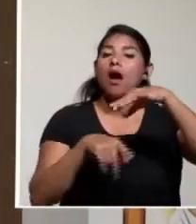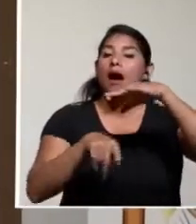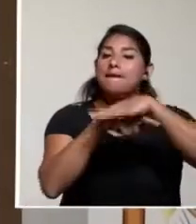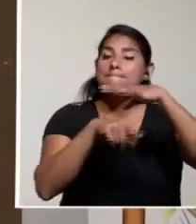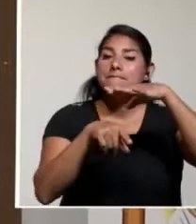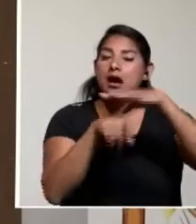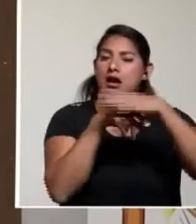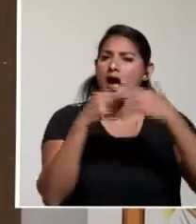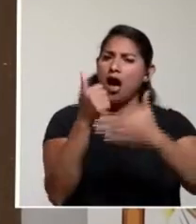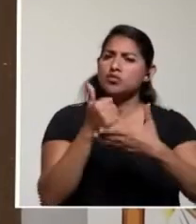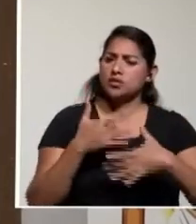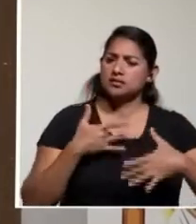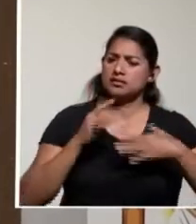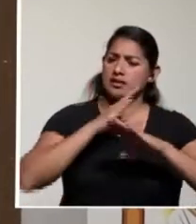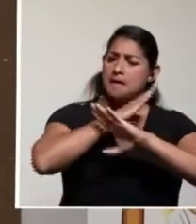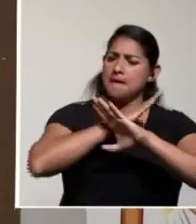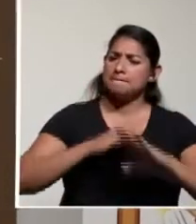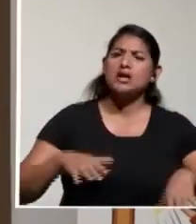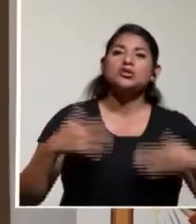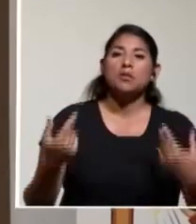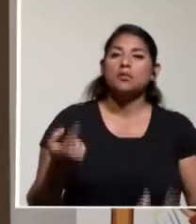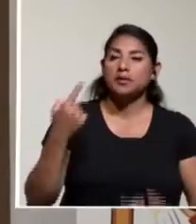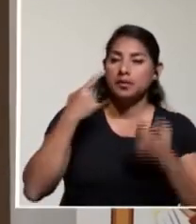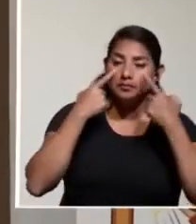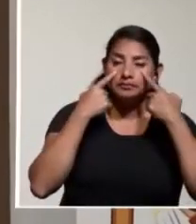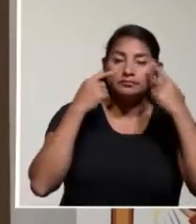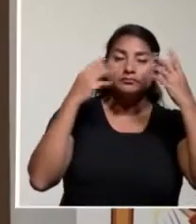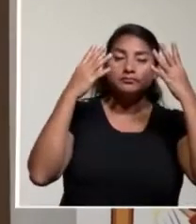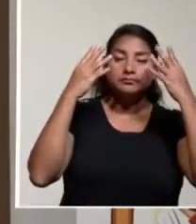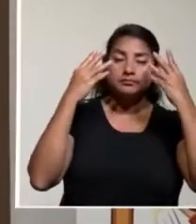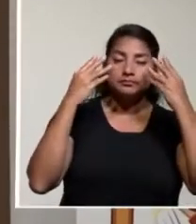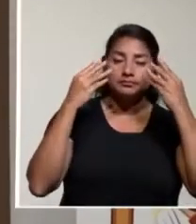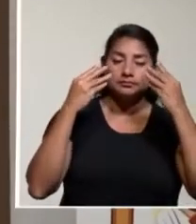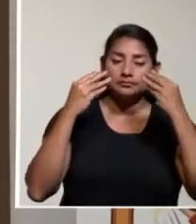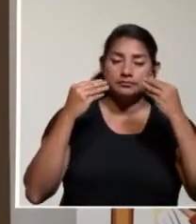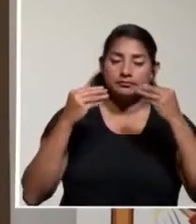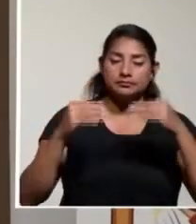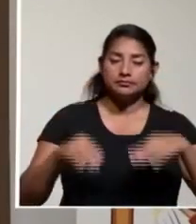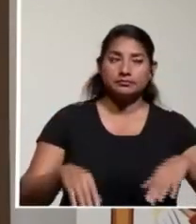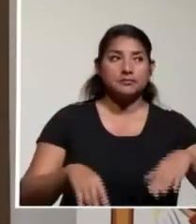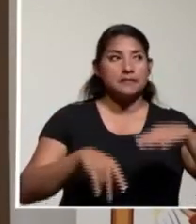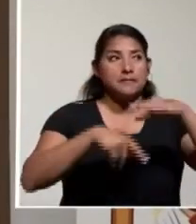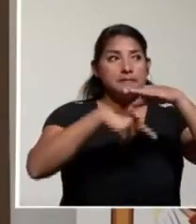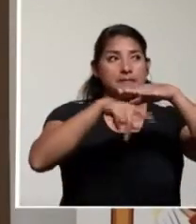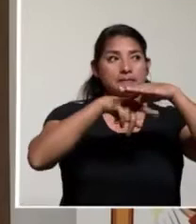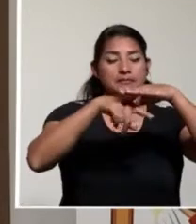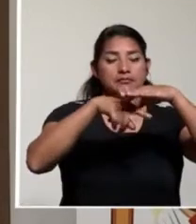ese instrumento, ¿sí? Uh-huh. Puedes cerrar los ojos, niña Carla, ay, niños y niñas, bueno, si gustan. Sí, me encanta.